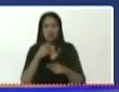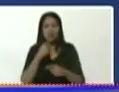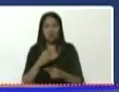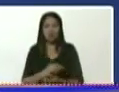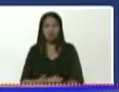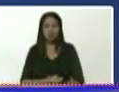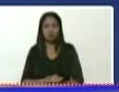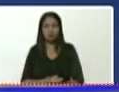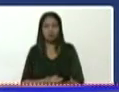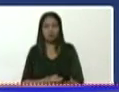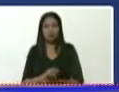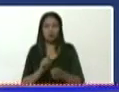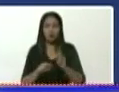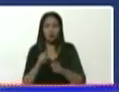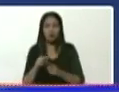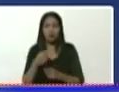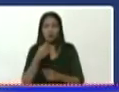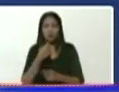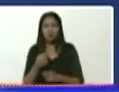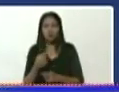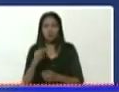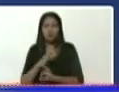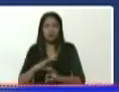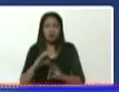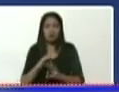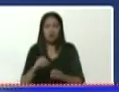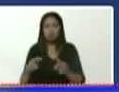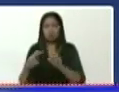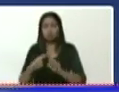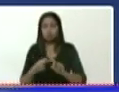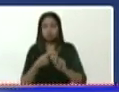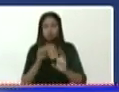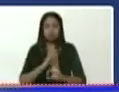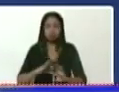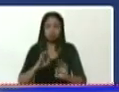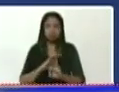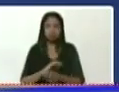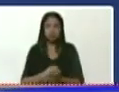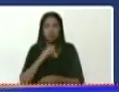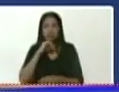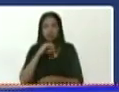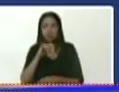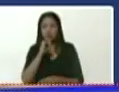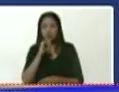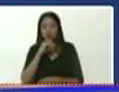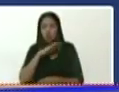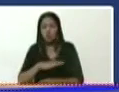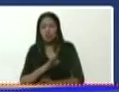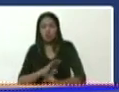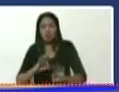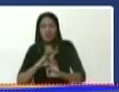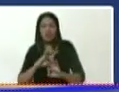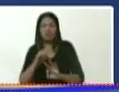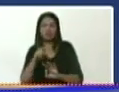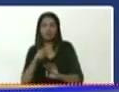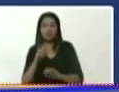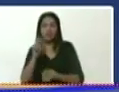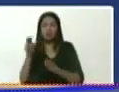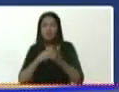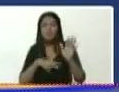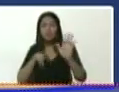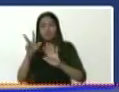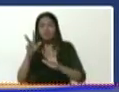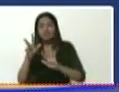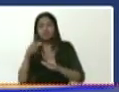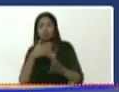una cronología nada positiva para el historial de la oposición, en el 2013, cuando usted